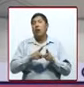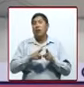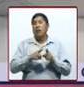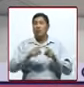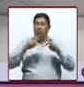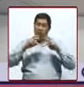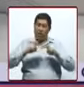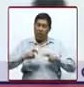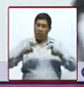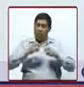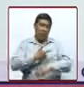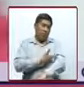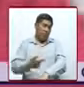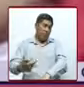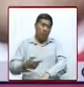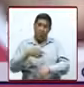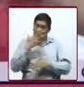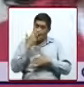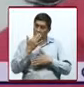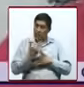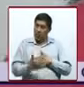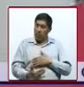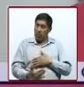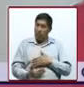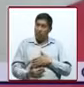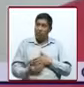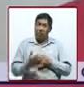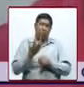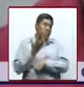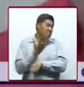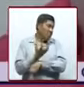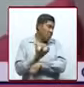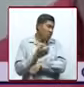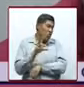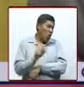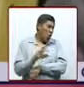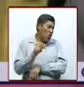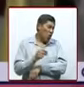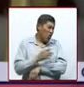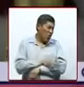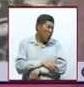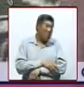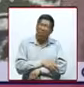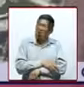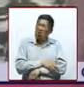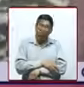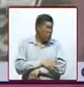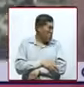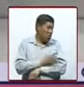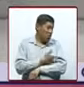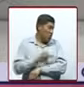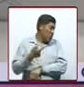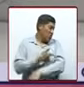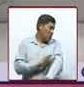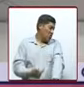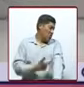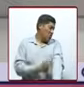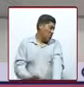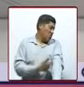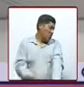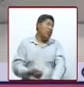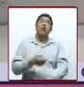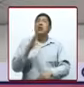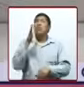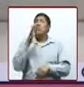los análisis de sangre. Él me rogaba que no le haga sacar más sangre porque él